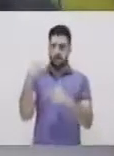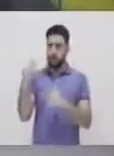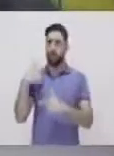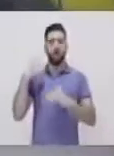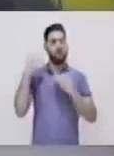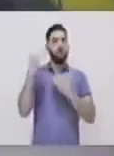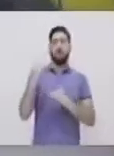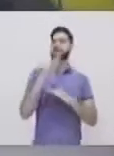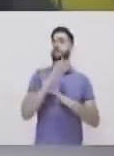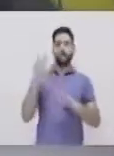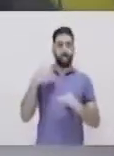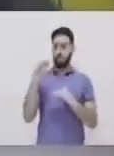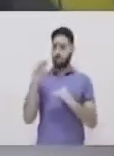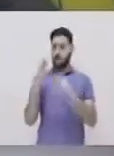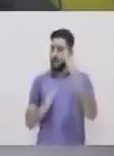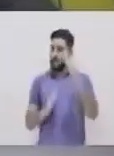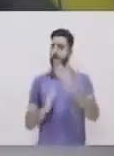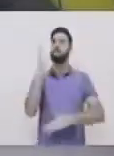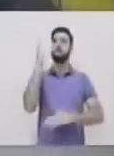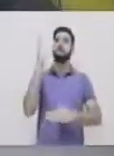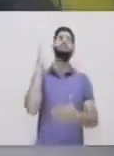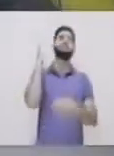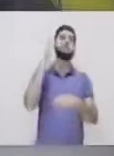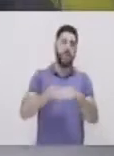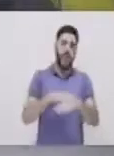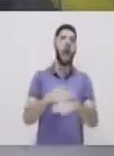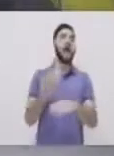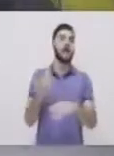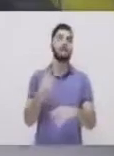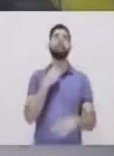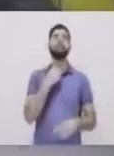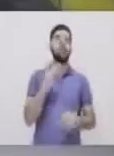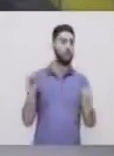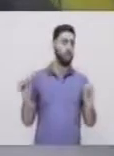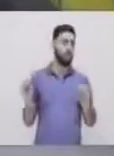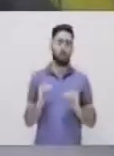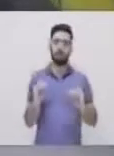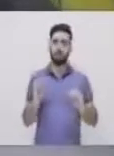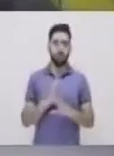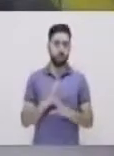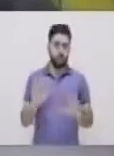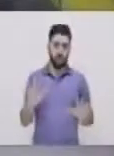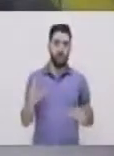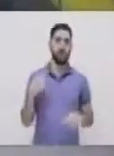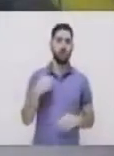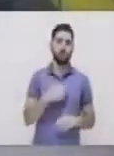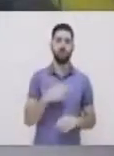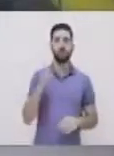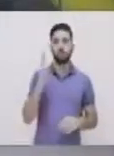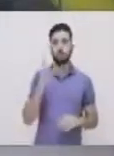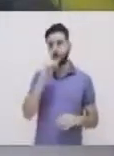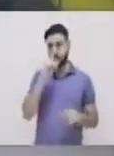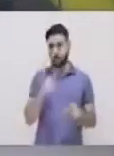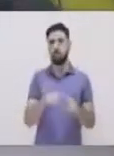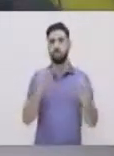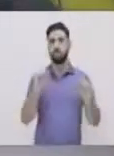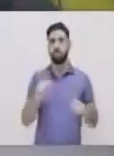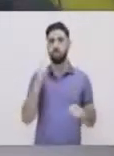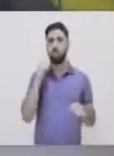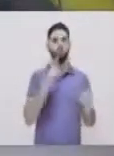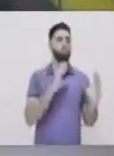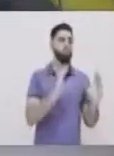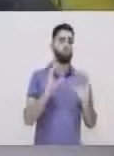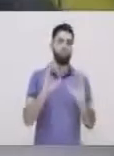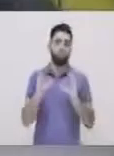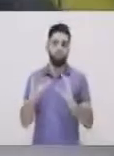sobrepasar, que tenemos que ser conscientes de que existen pues esas malas acciones que podemos llegar a caer en algún momento,